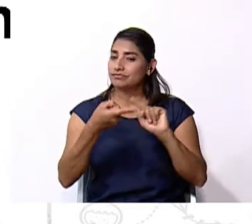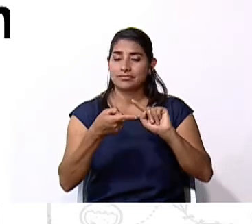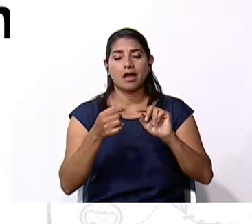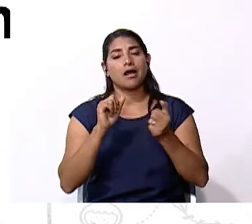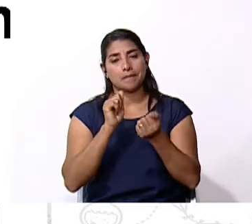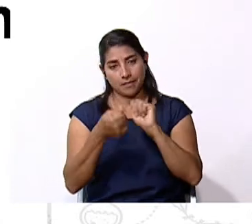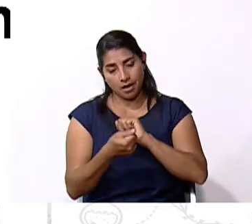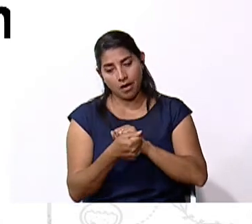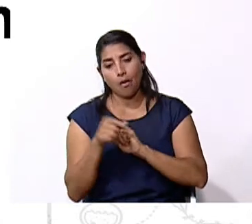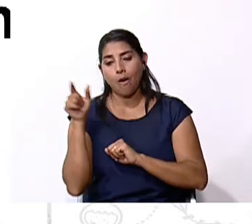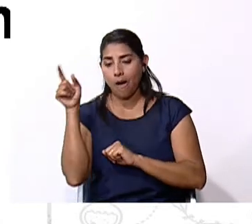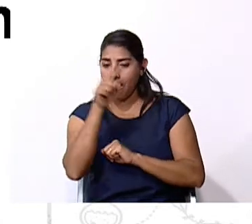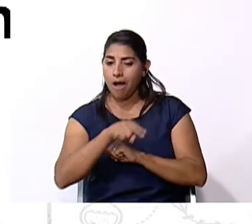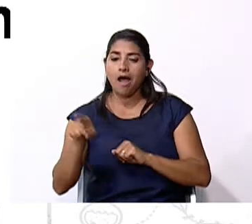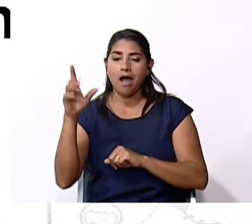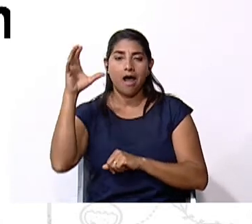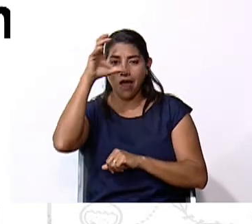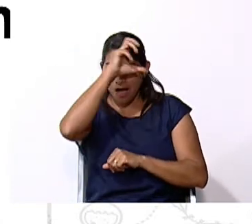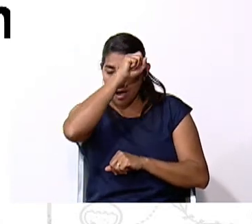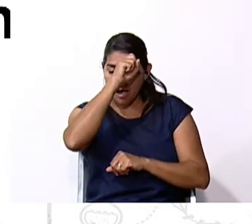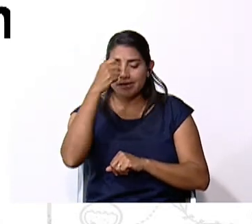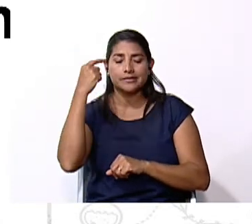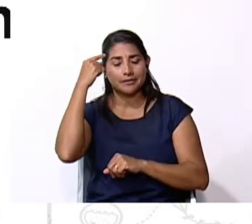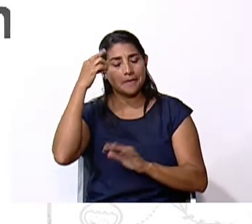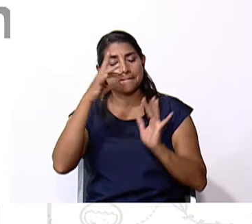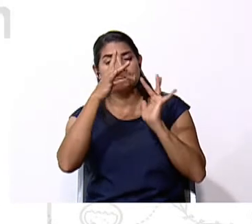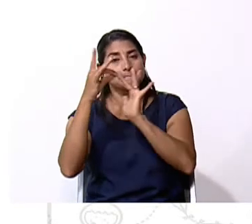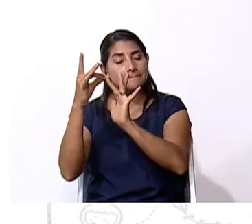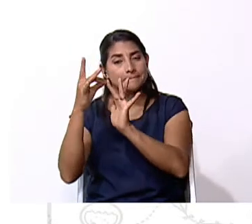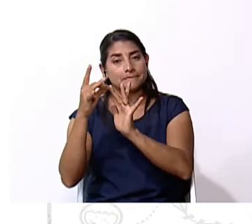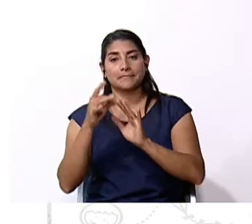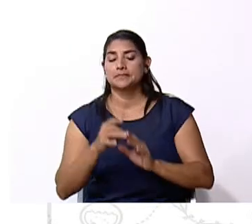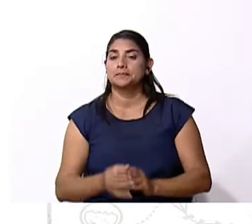bien, esos son nuestros conceptos.